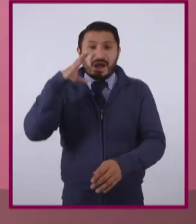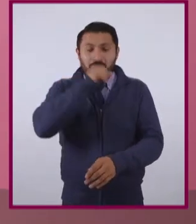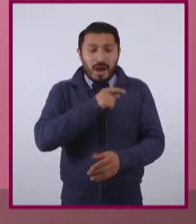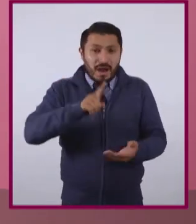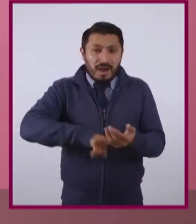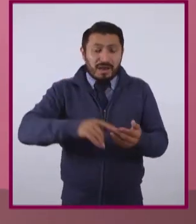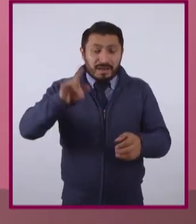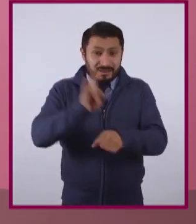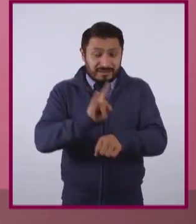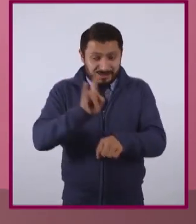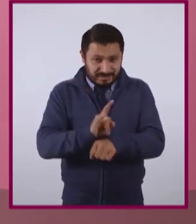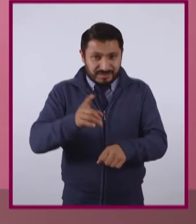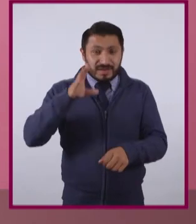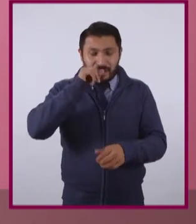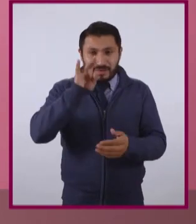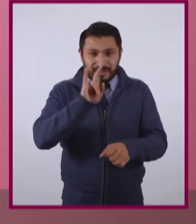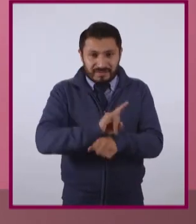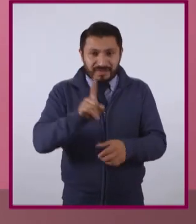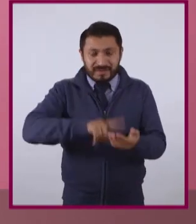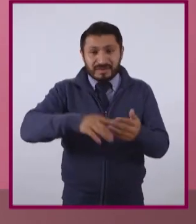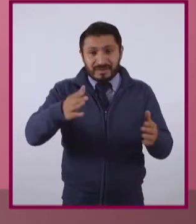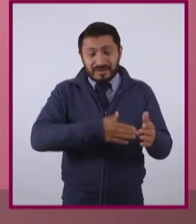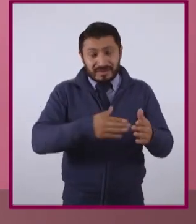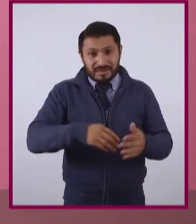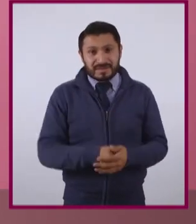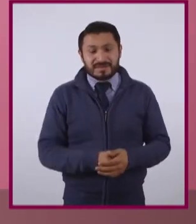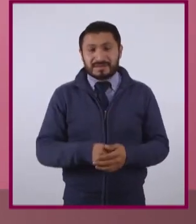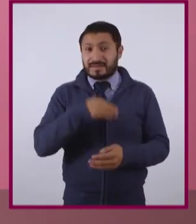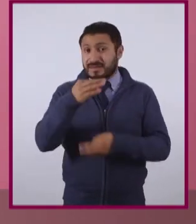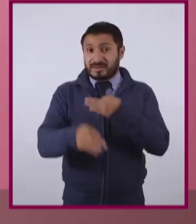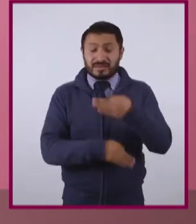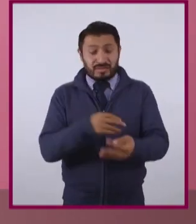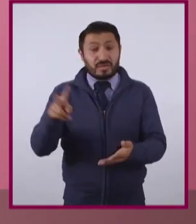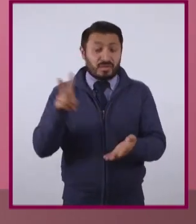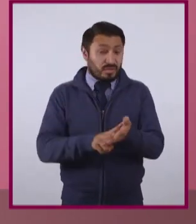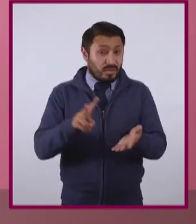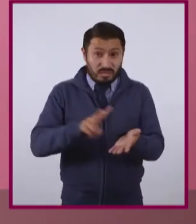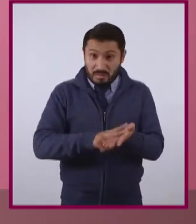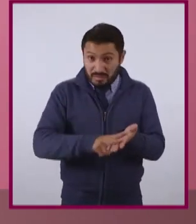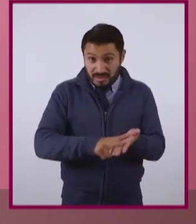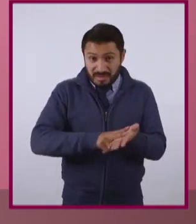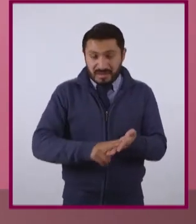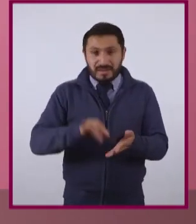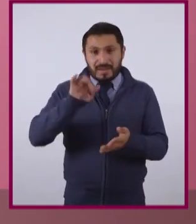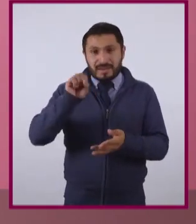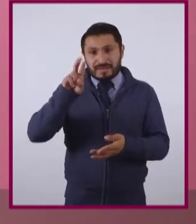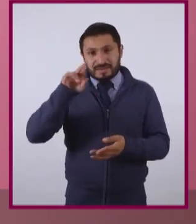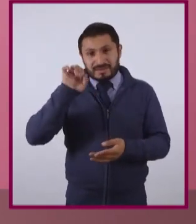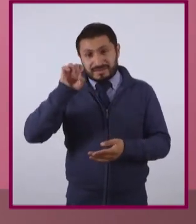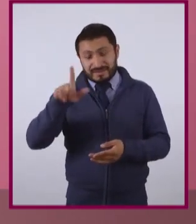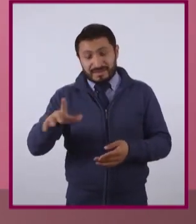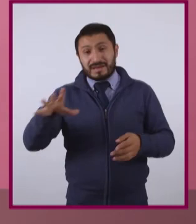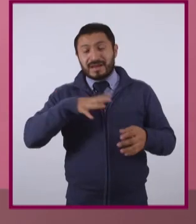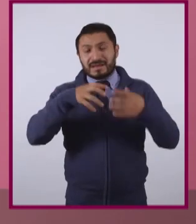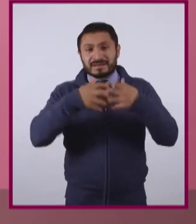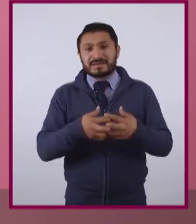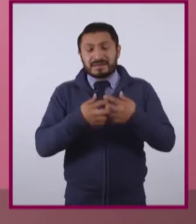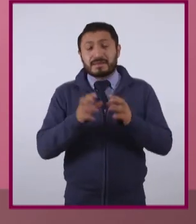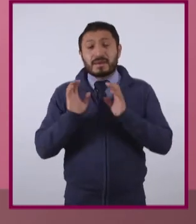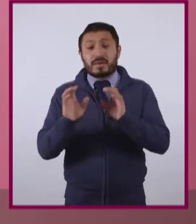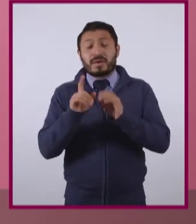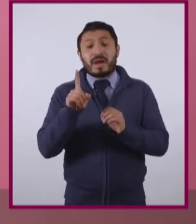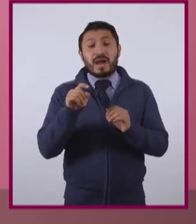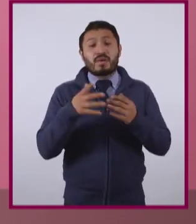pluviales son purificadas a través de filtros de arena, estanques y techos verdes. Israel utiliza un sistema basado en la conservación del agua de